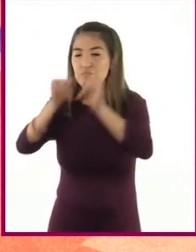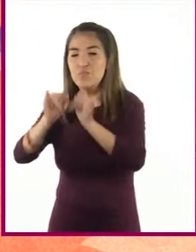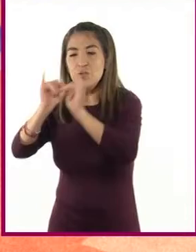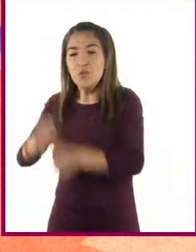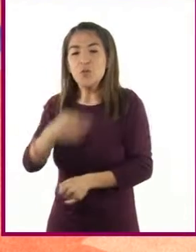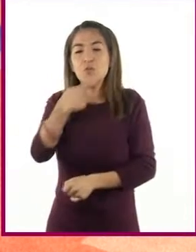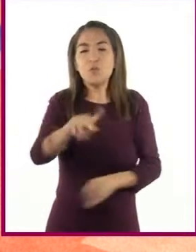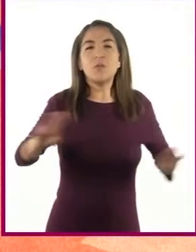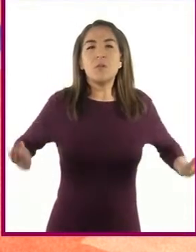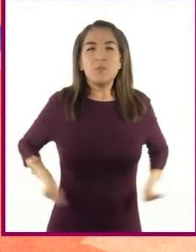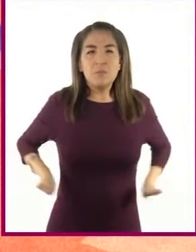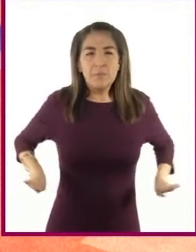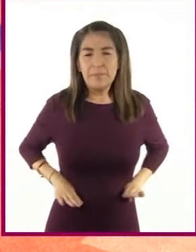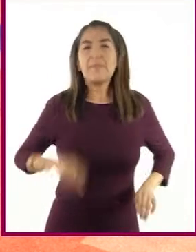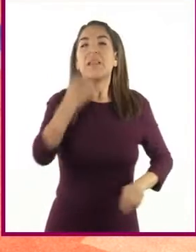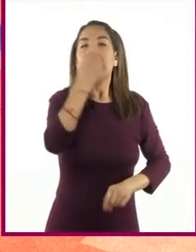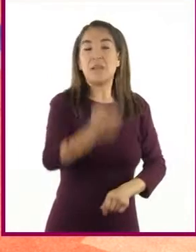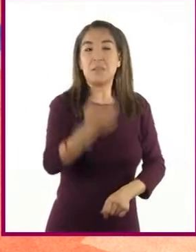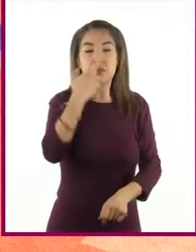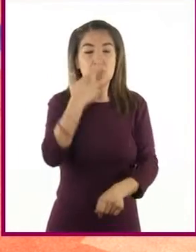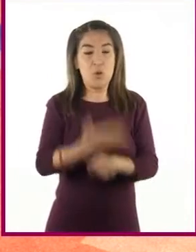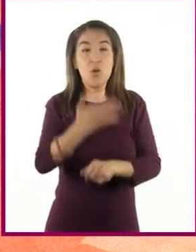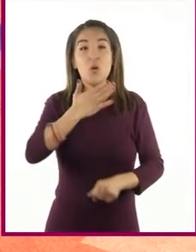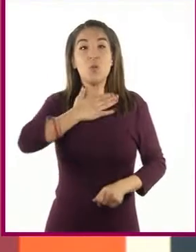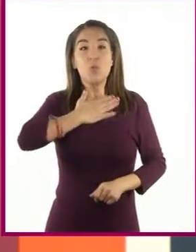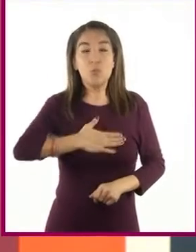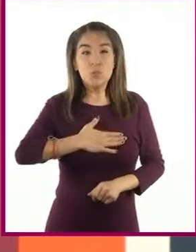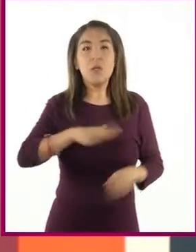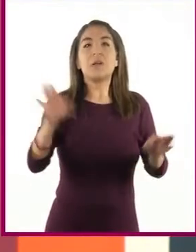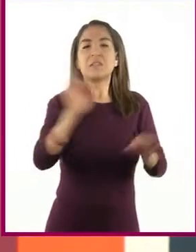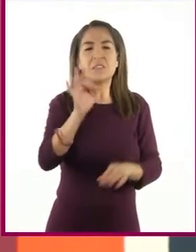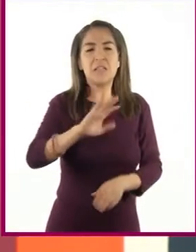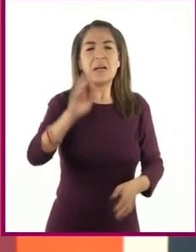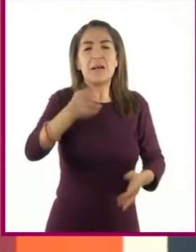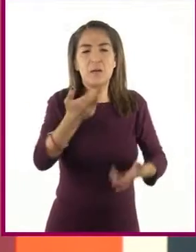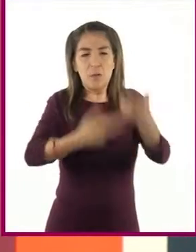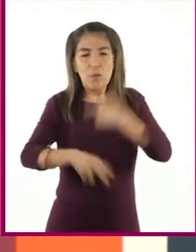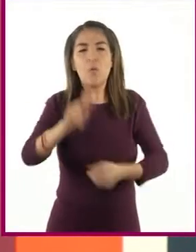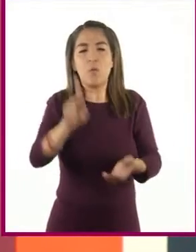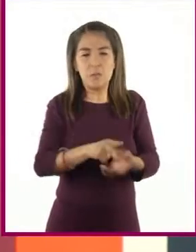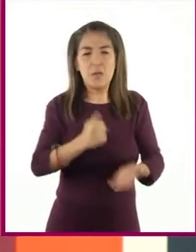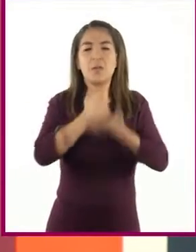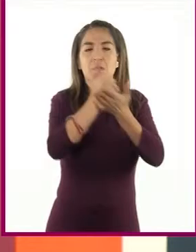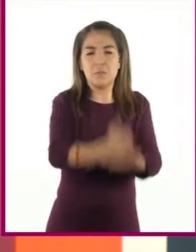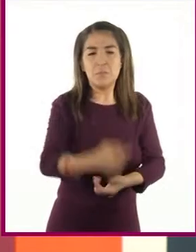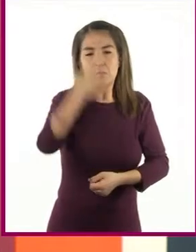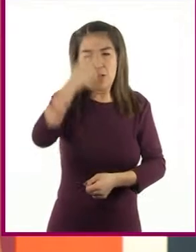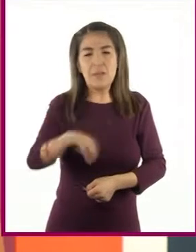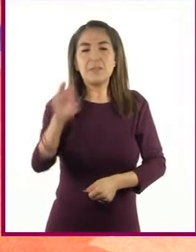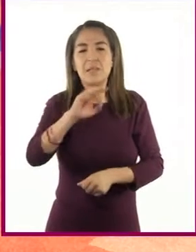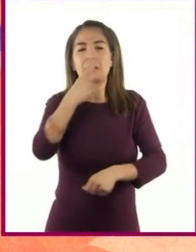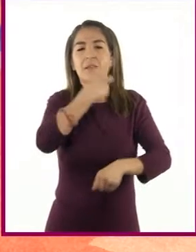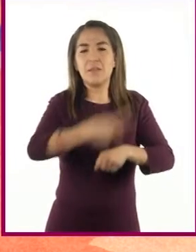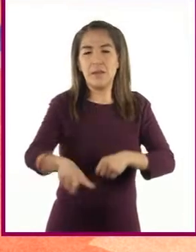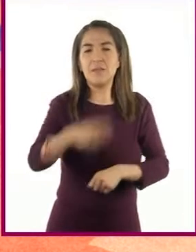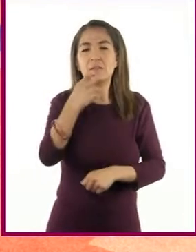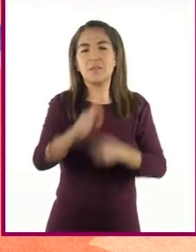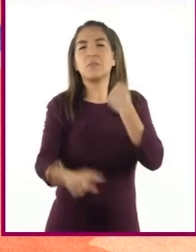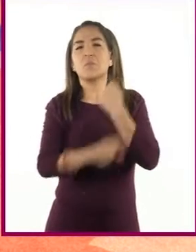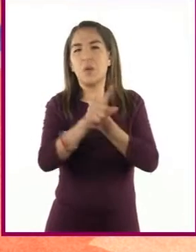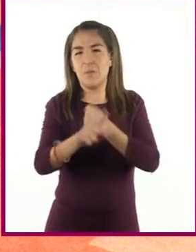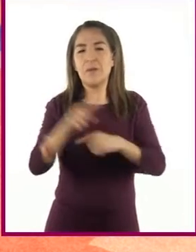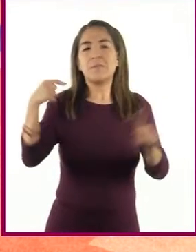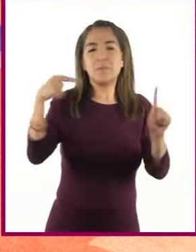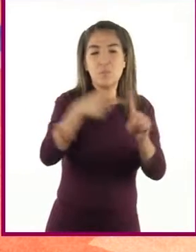la justicia se encargará de resarcir el daño según cada quien su situación específica.